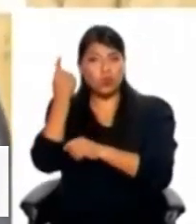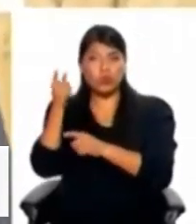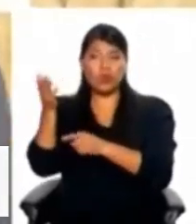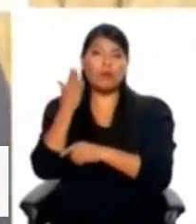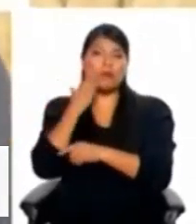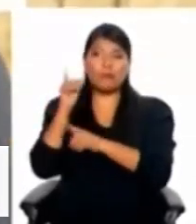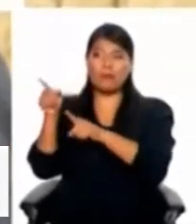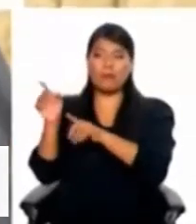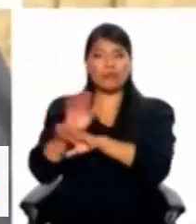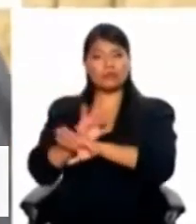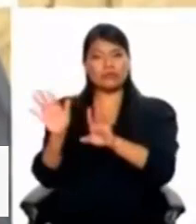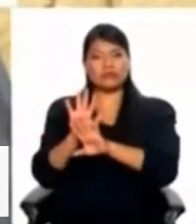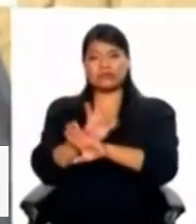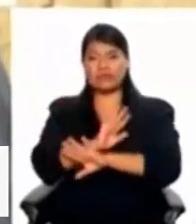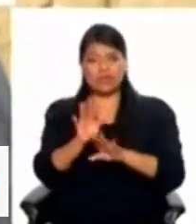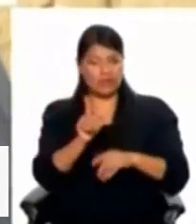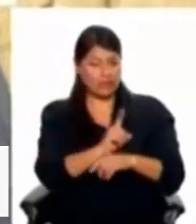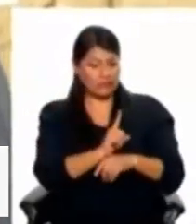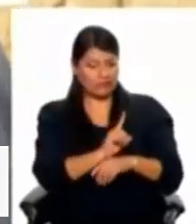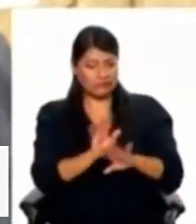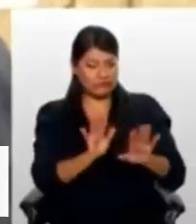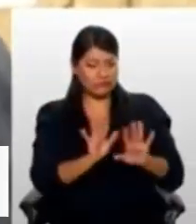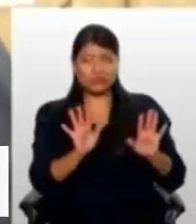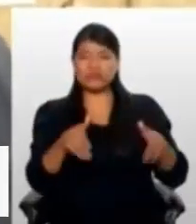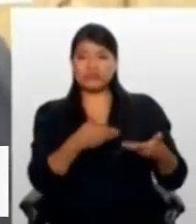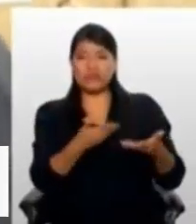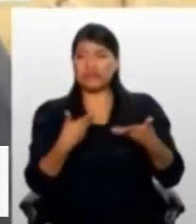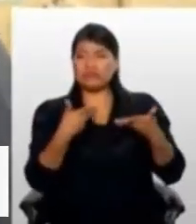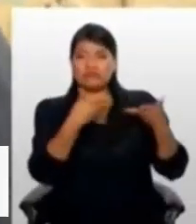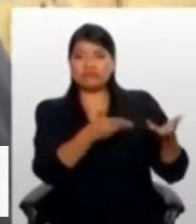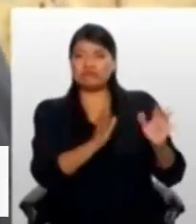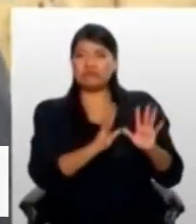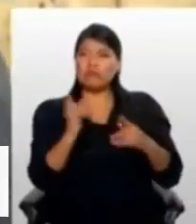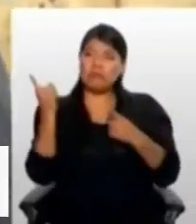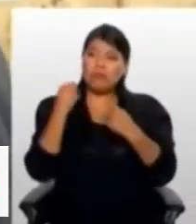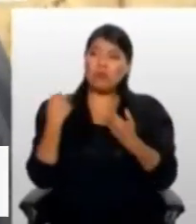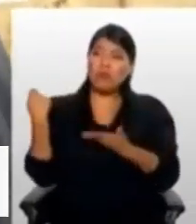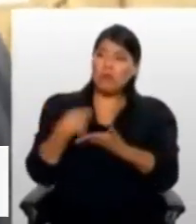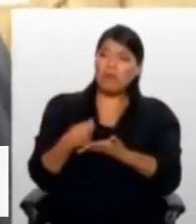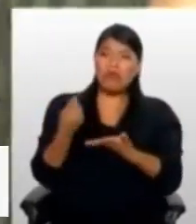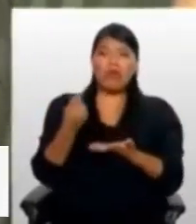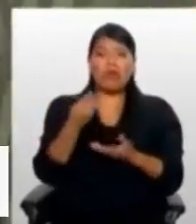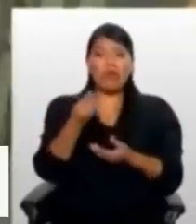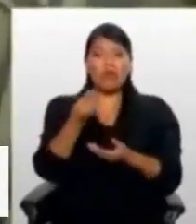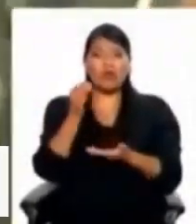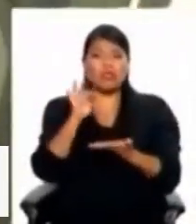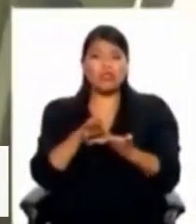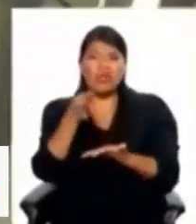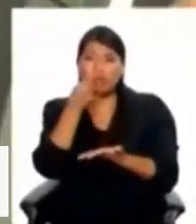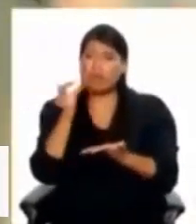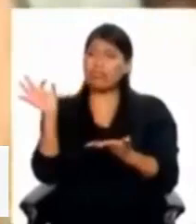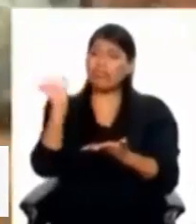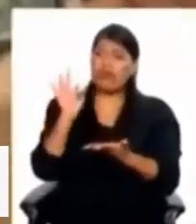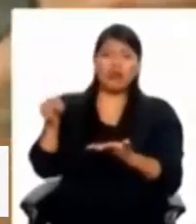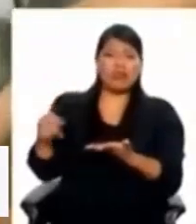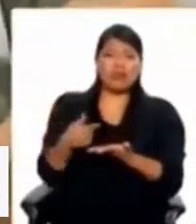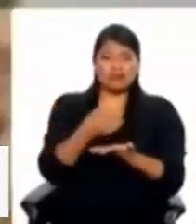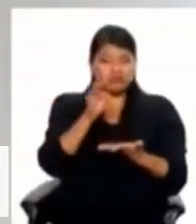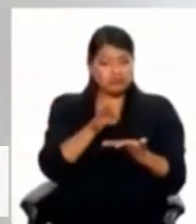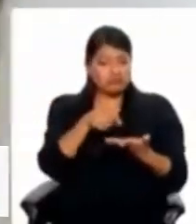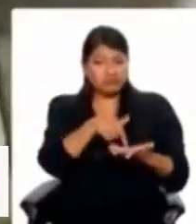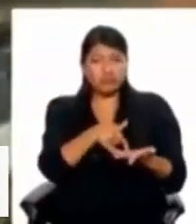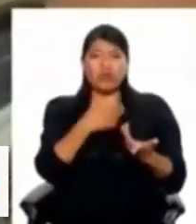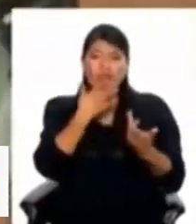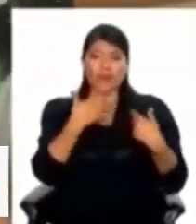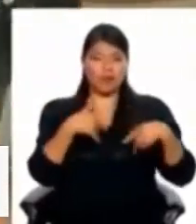mamá pues ya no quiere saber nada con la perrita, es más, ni siquiera se interesa, no pregunta, no paga los medicamentos, no hace nada. La veterinaria se comprometió